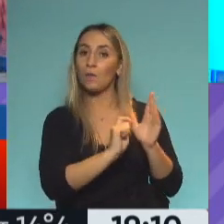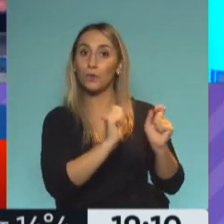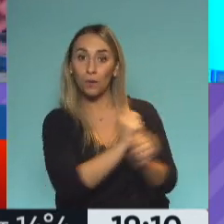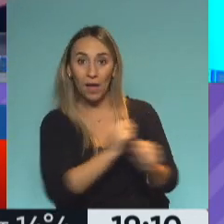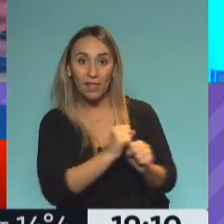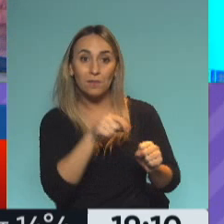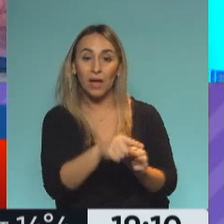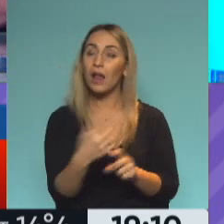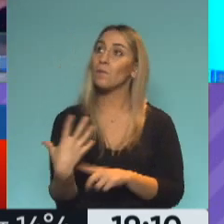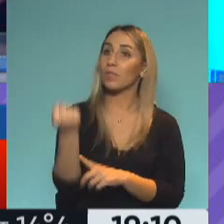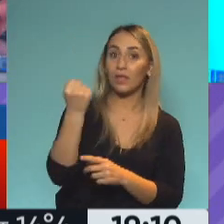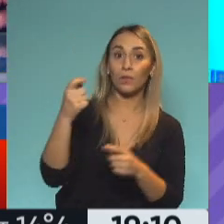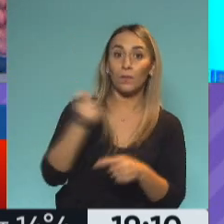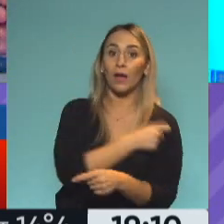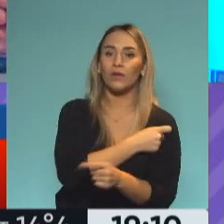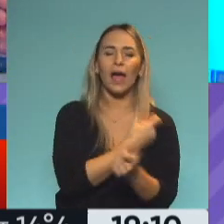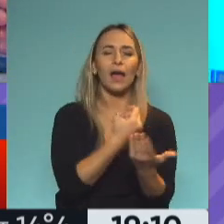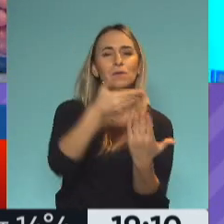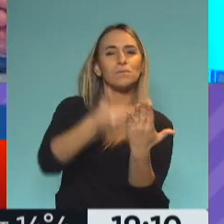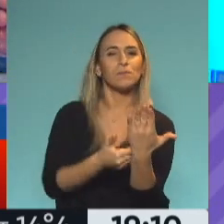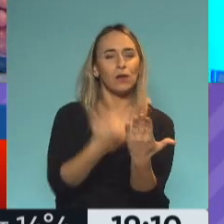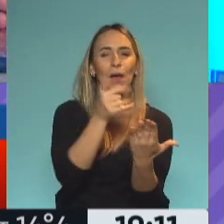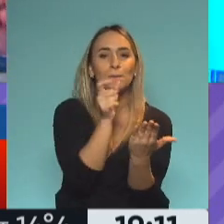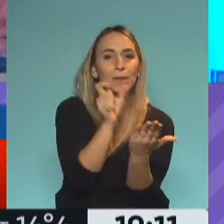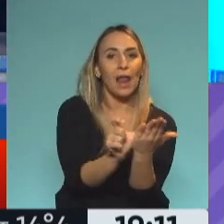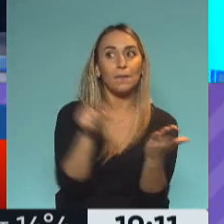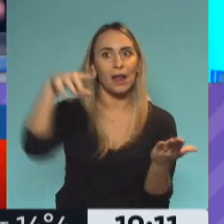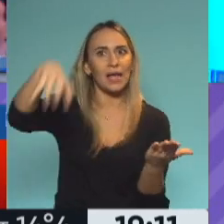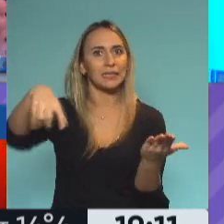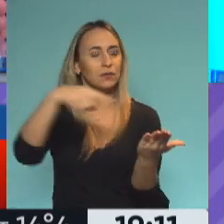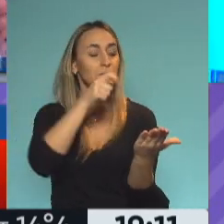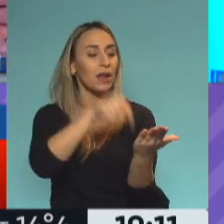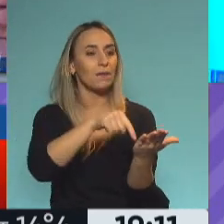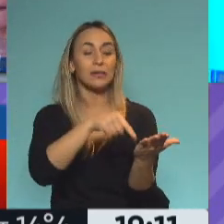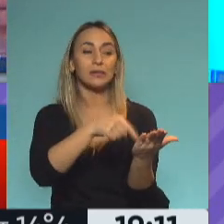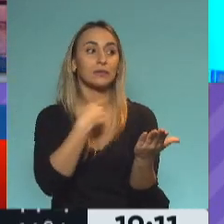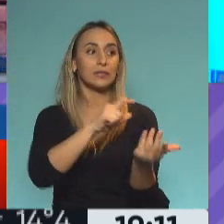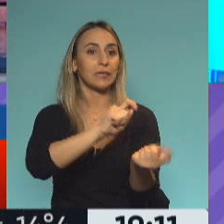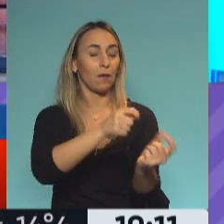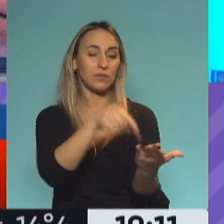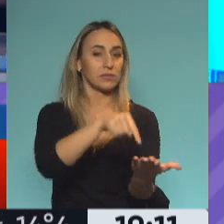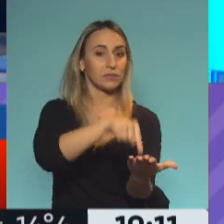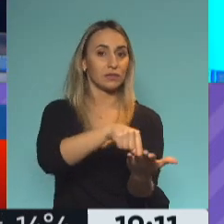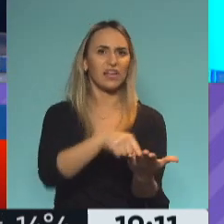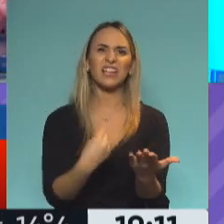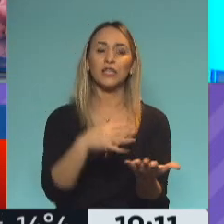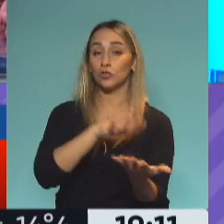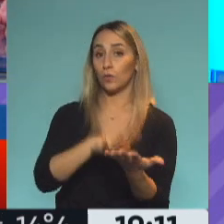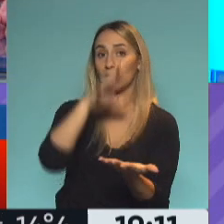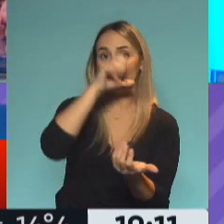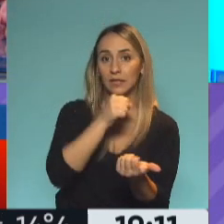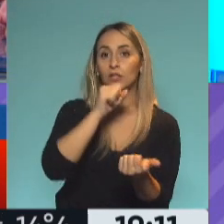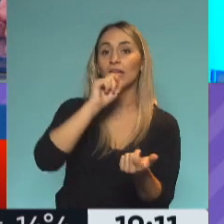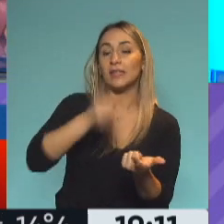vacunas, tiene una palabra que a Pfizer la obsesiona. Y entonces, que tiene que ver con la confidencialidad y tiene que ver con